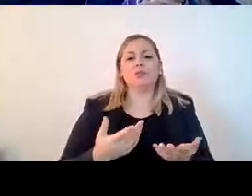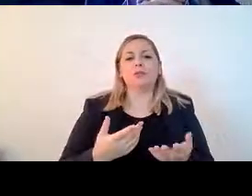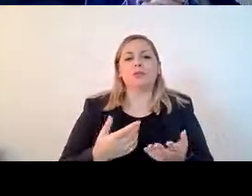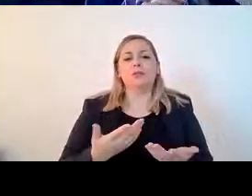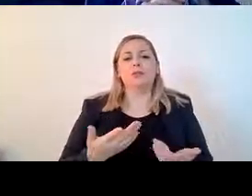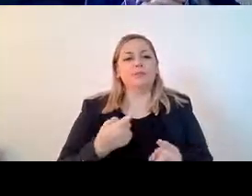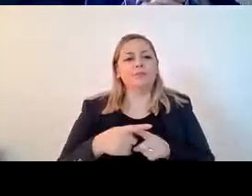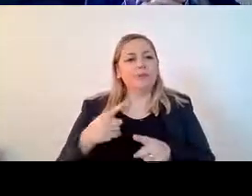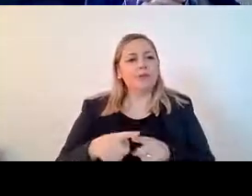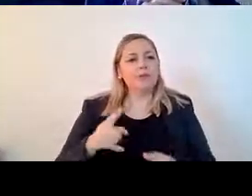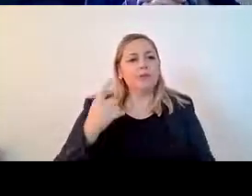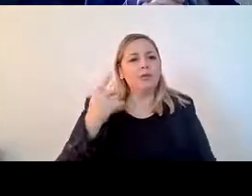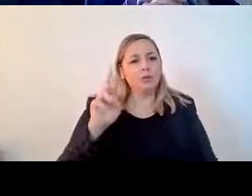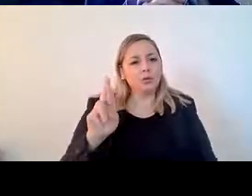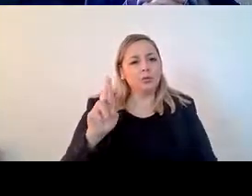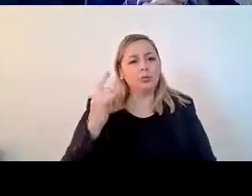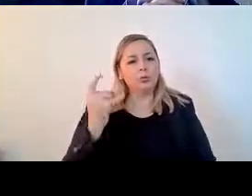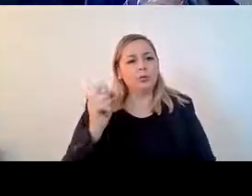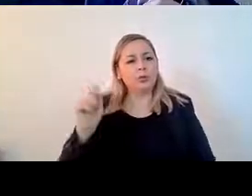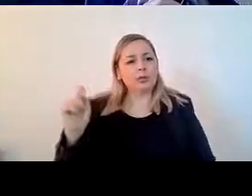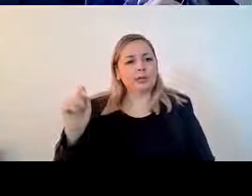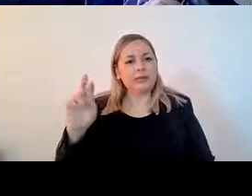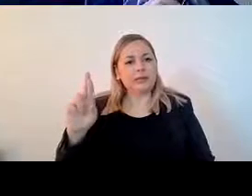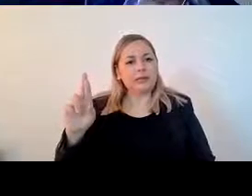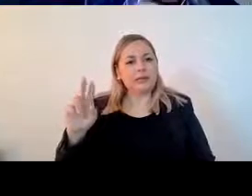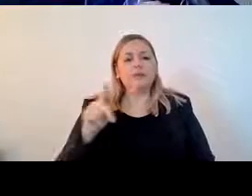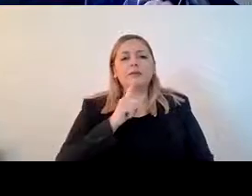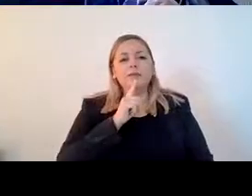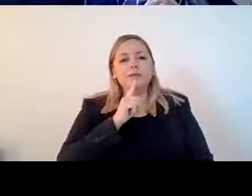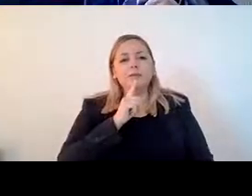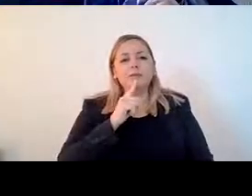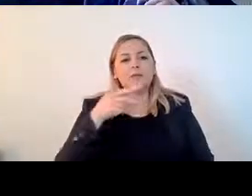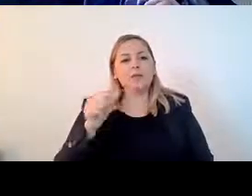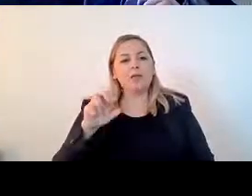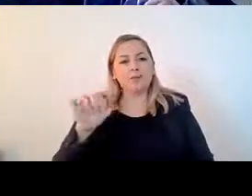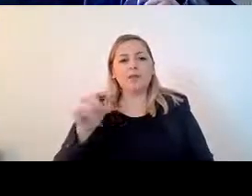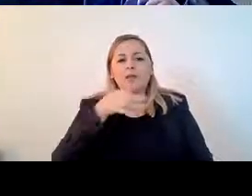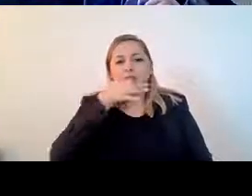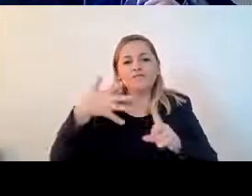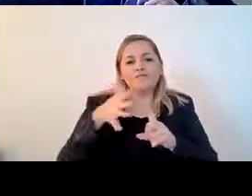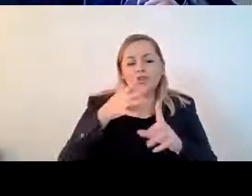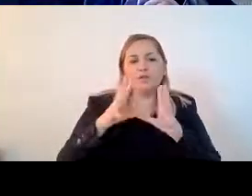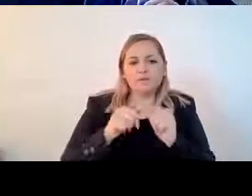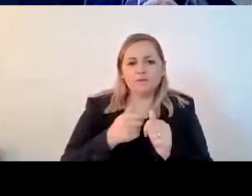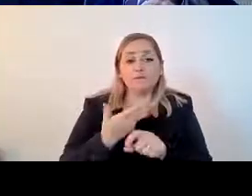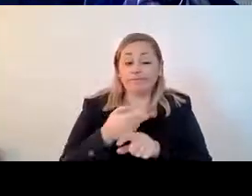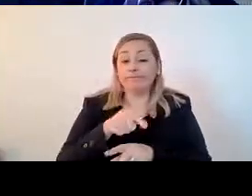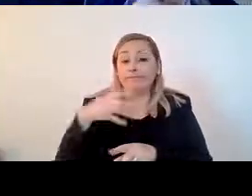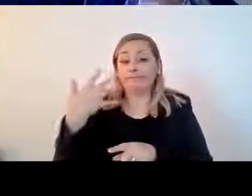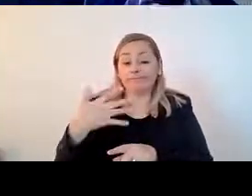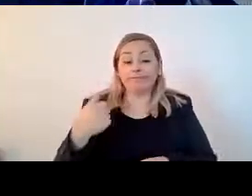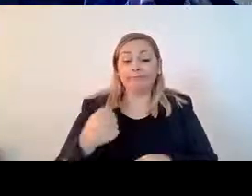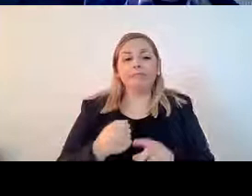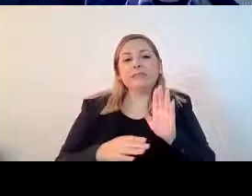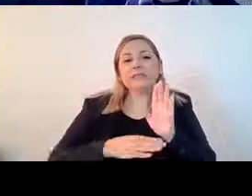Ruther y Tapar, por ejemplo, describen factores vinculados a la violencia familiar, que sería un gatillador, a un